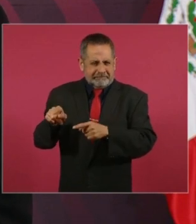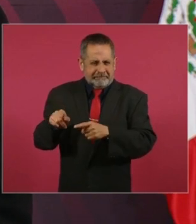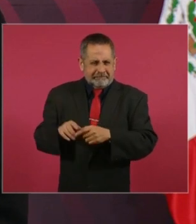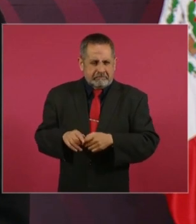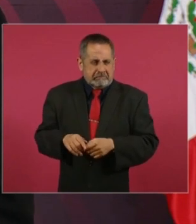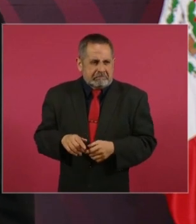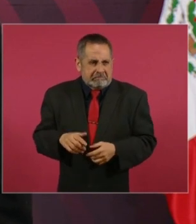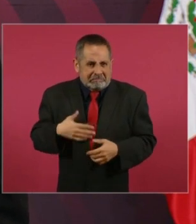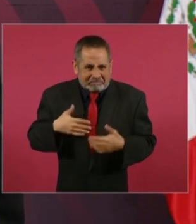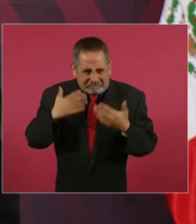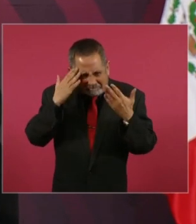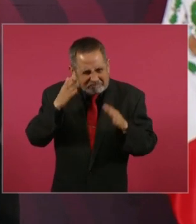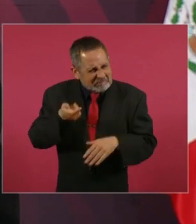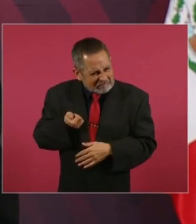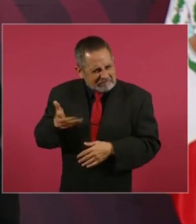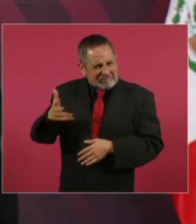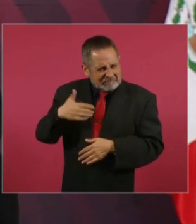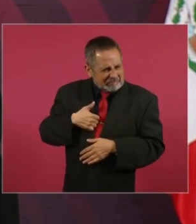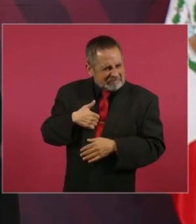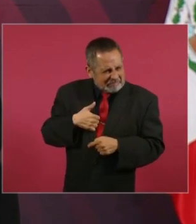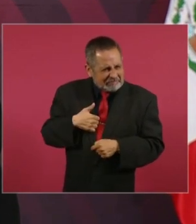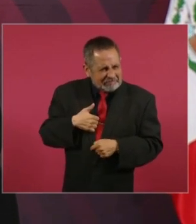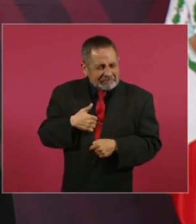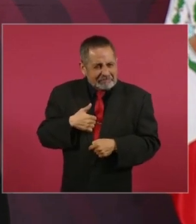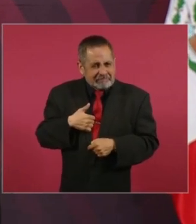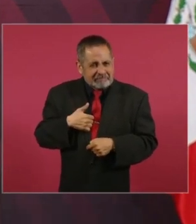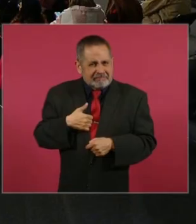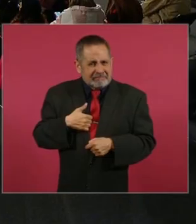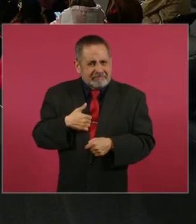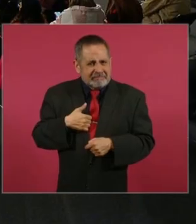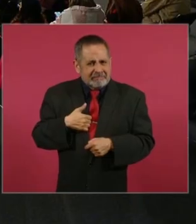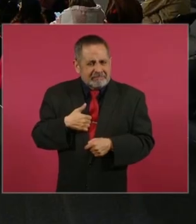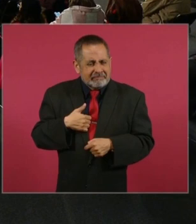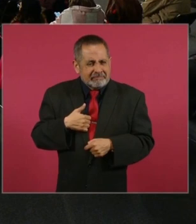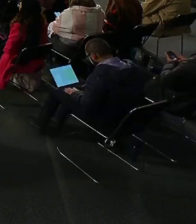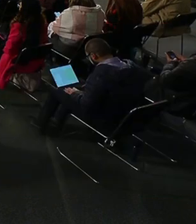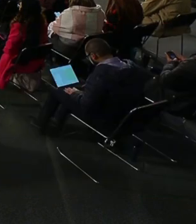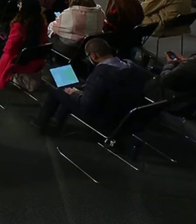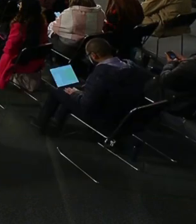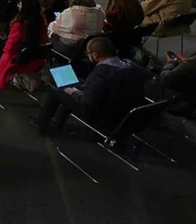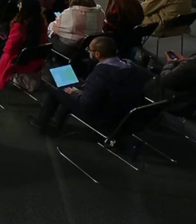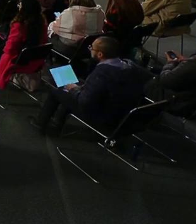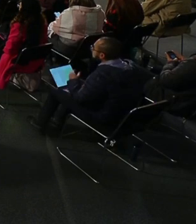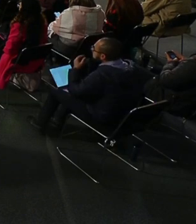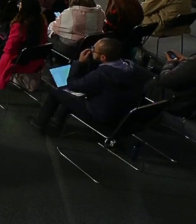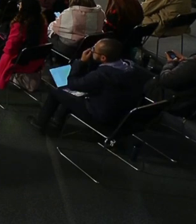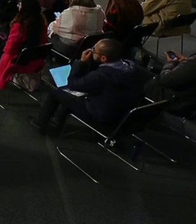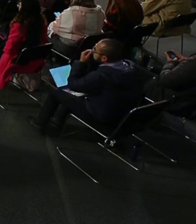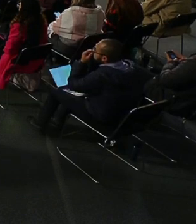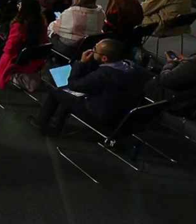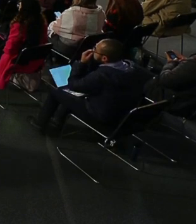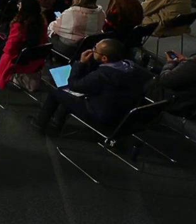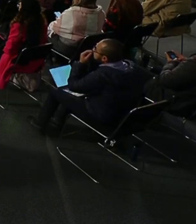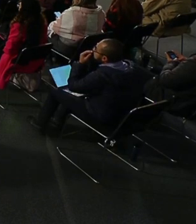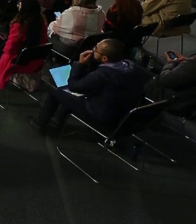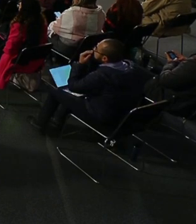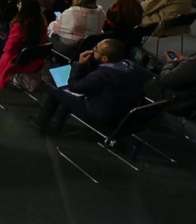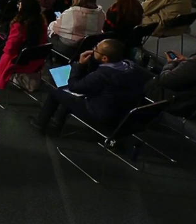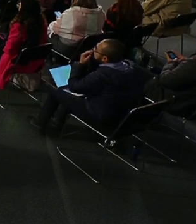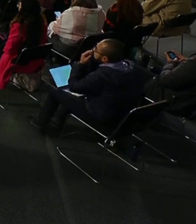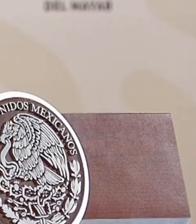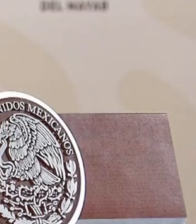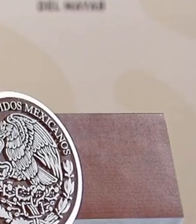Yo ni sabía que le decían a Gonzalo, no, a Gonzalo sí sabía que le decían Bobby,